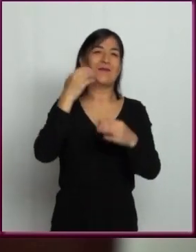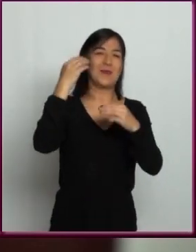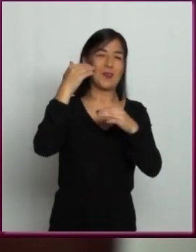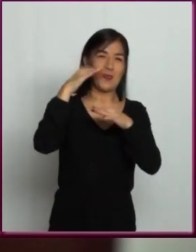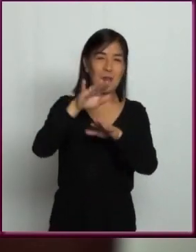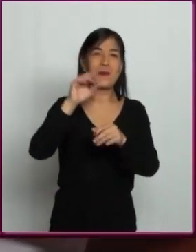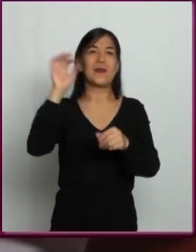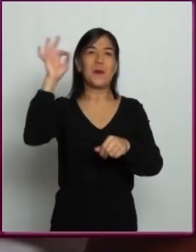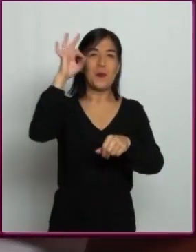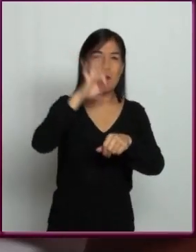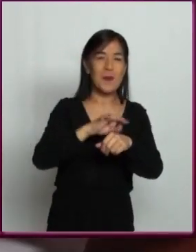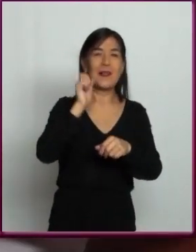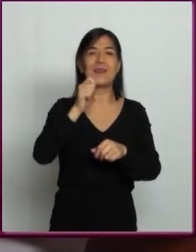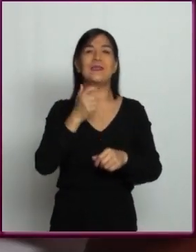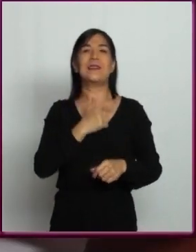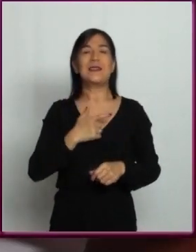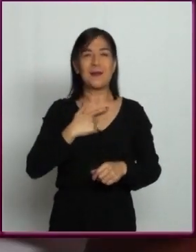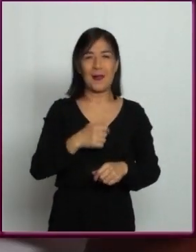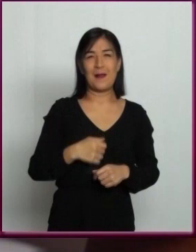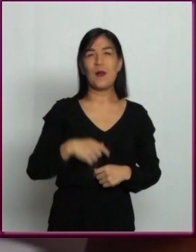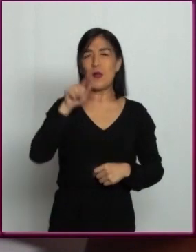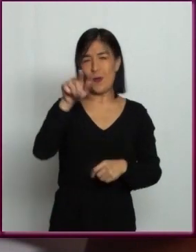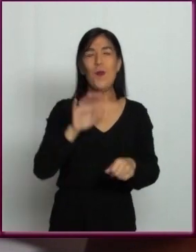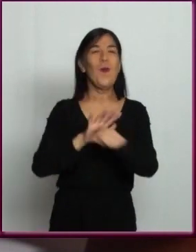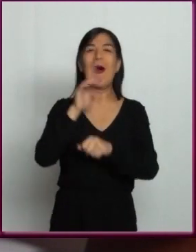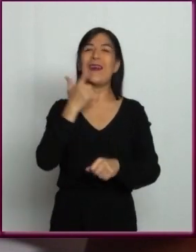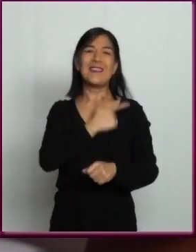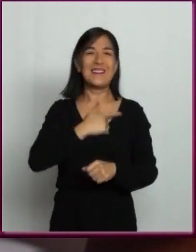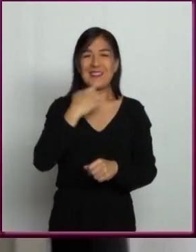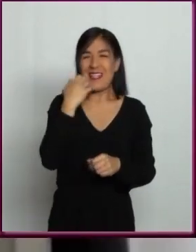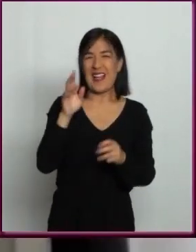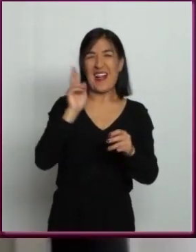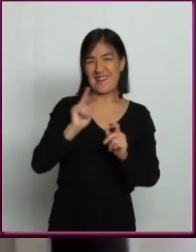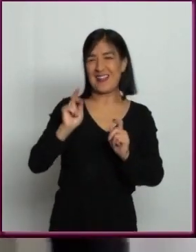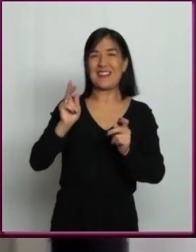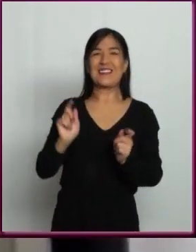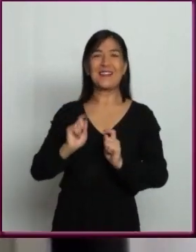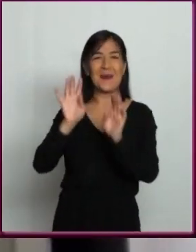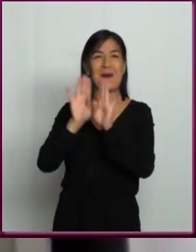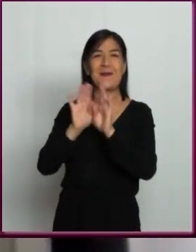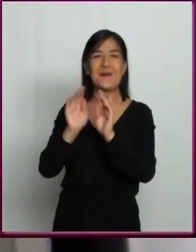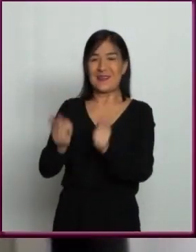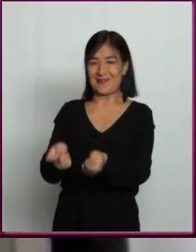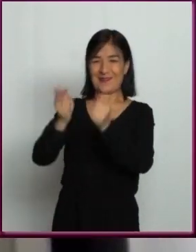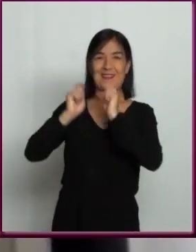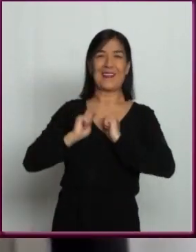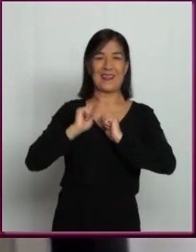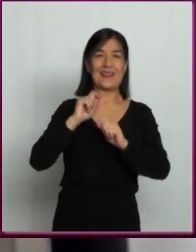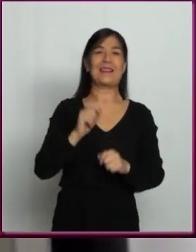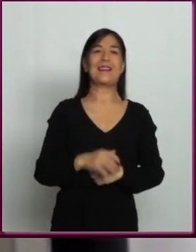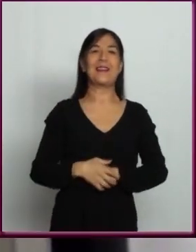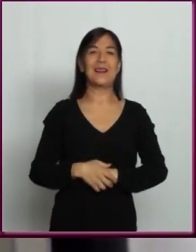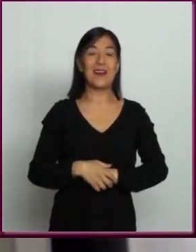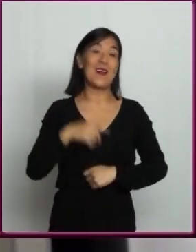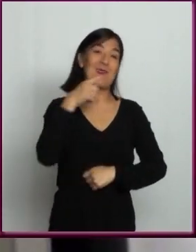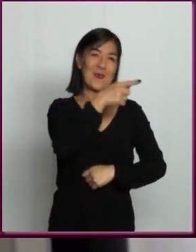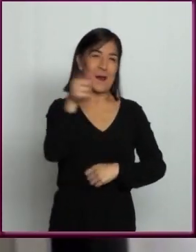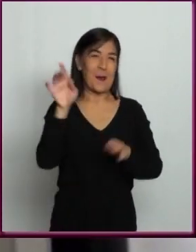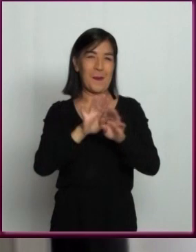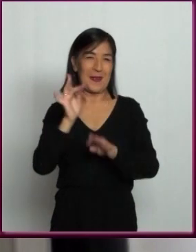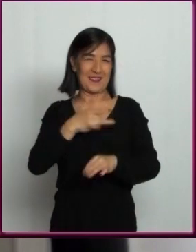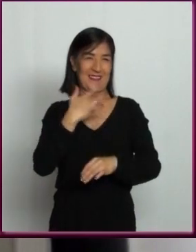que tú dijeras, a mí me gustaría ser este insecto? Bueno, les va a sonar un